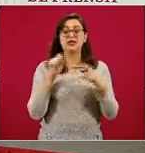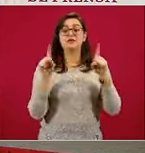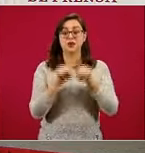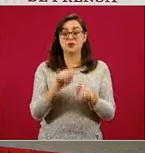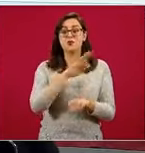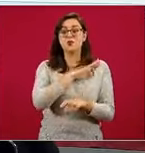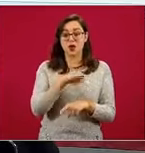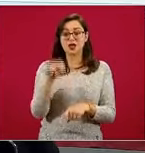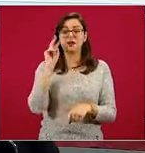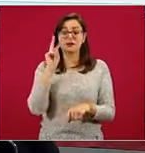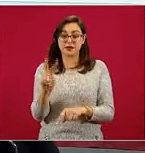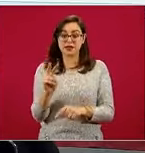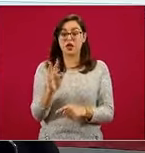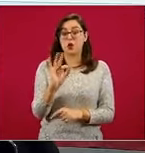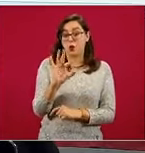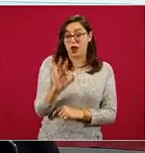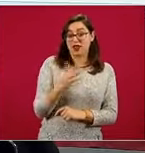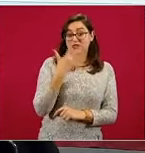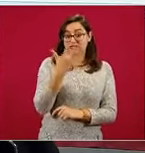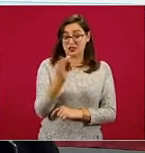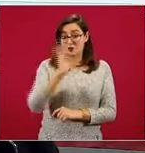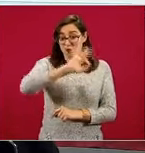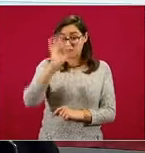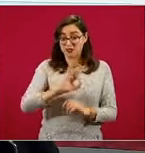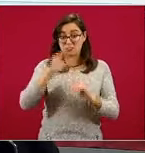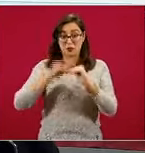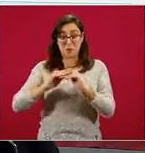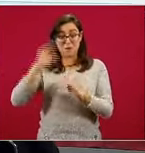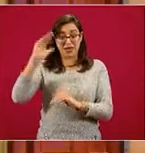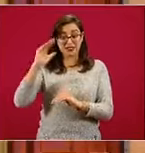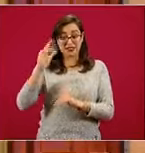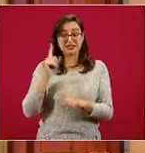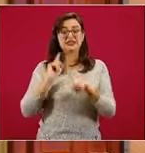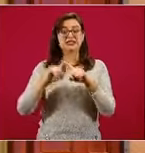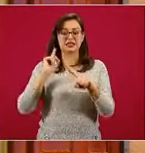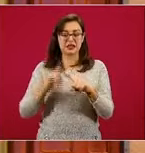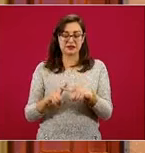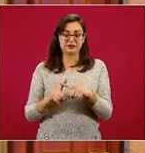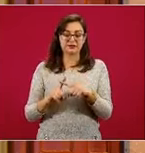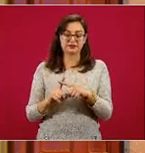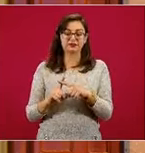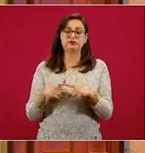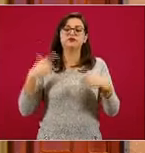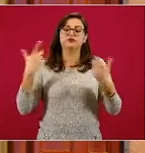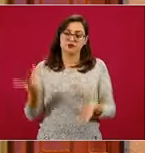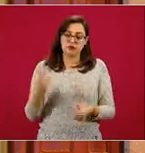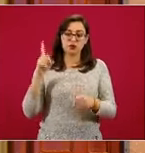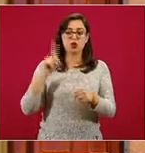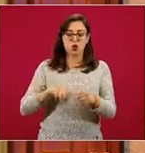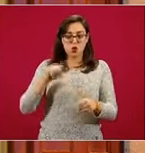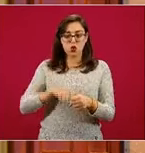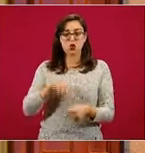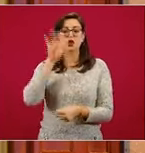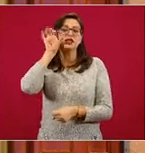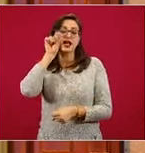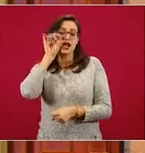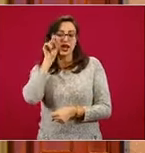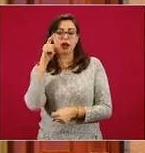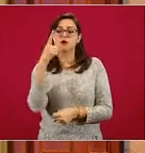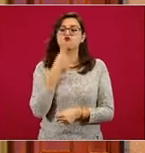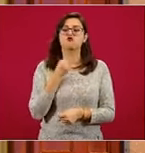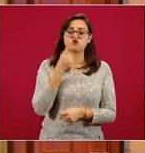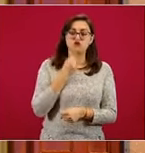del porcentaje de positividad nacional son precisamente en su gran mayoría entidades que están en color naranja o en color